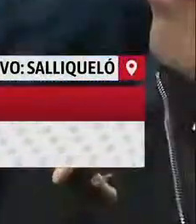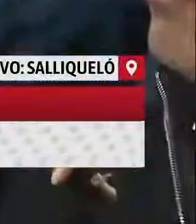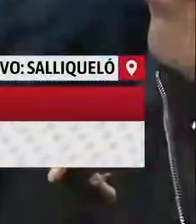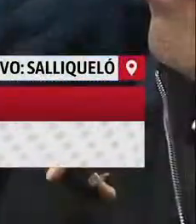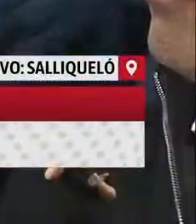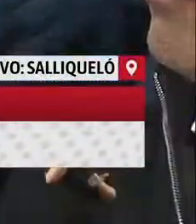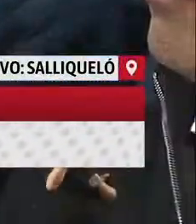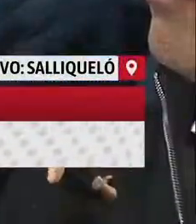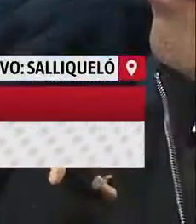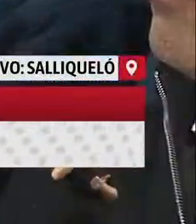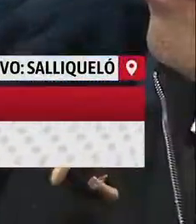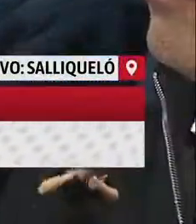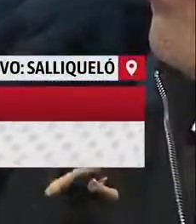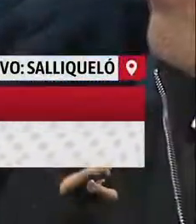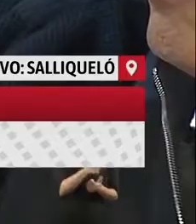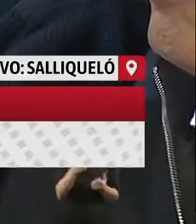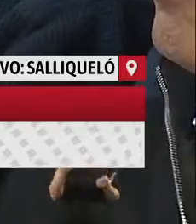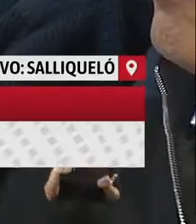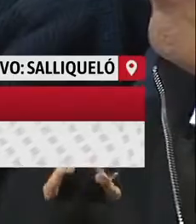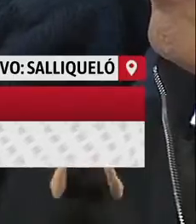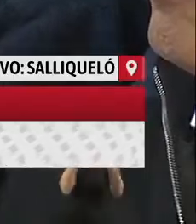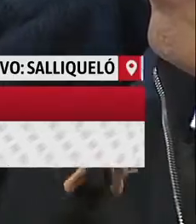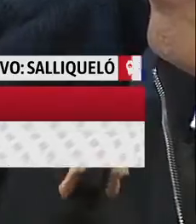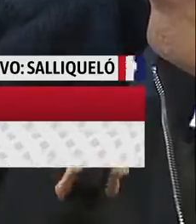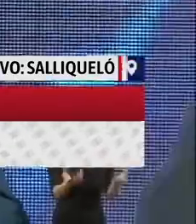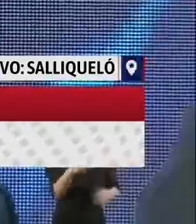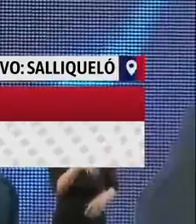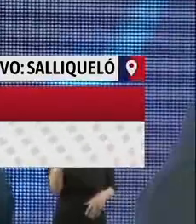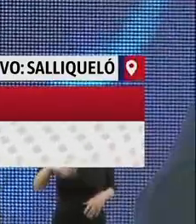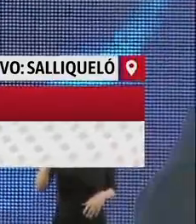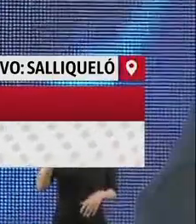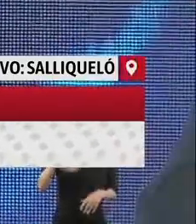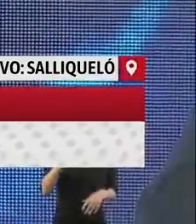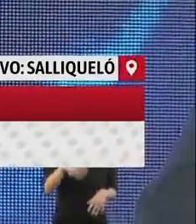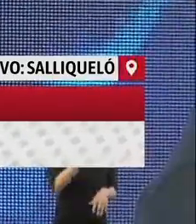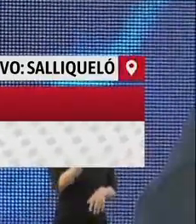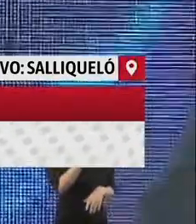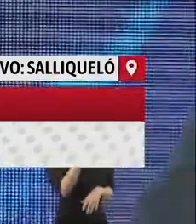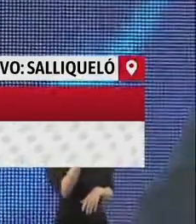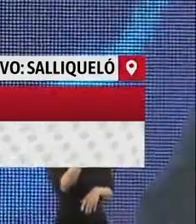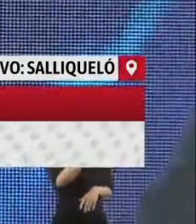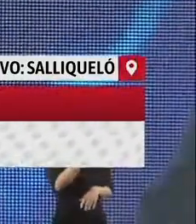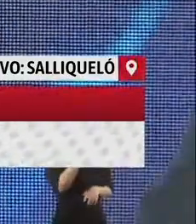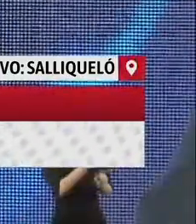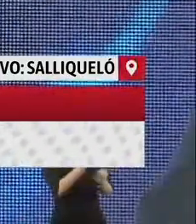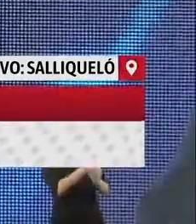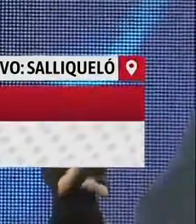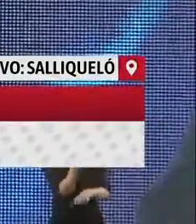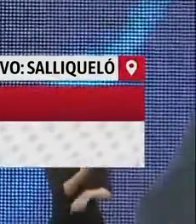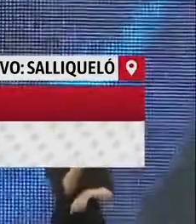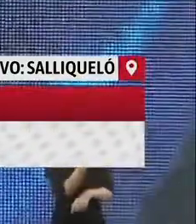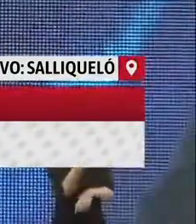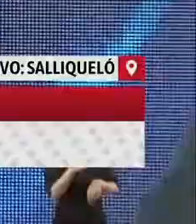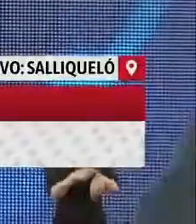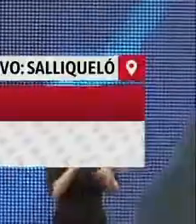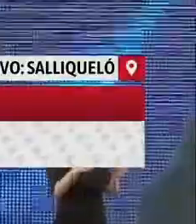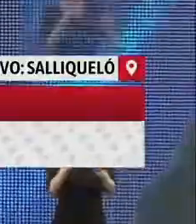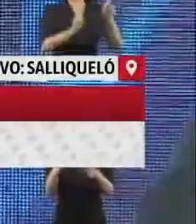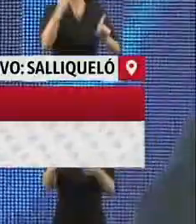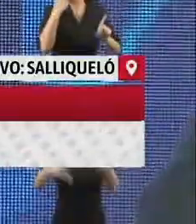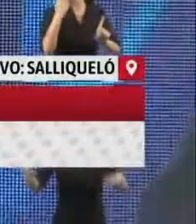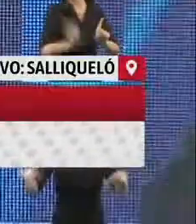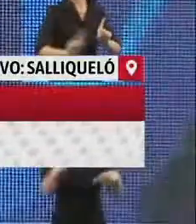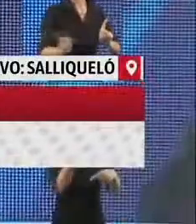al doctor Pablo González. ¿Por qué? Porque tuvo un rol muy importante en las etapas que no se conocen por ahí, y que es